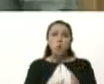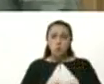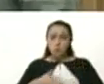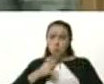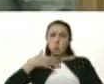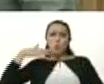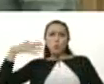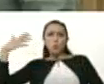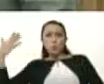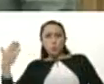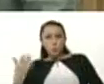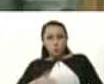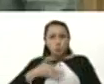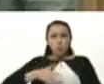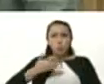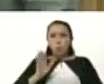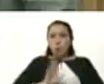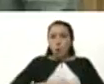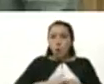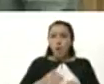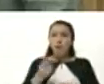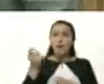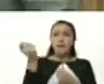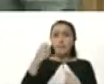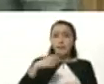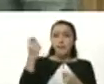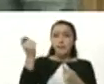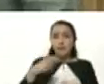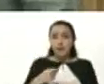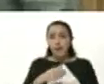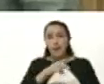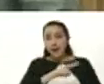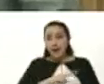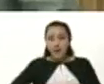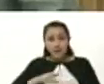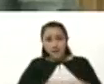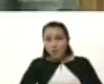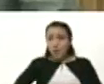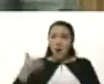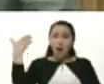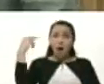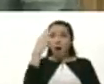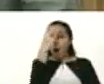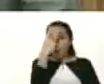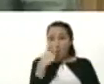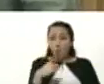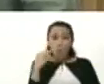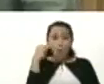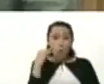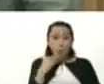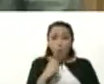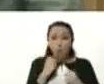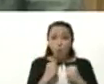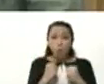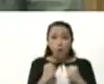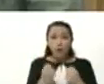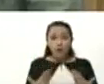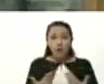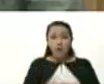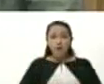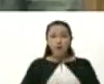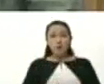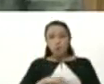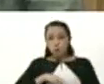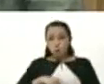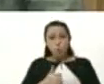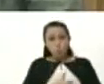orgullo, porque hicimos muchos papagayos de niños para vender en aquella pobreza extrema que teníamos en Ciudad Bolívar. Entonces nos ayudamos